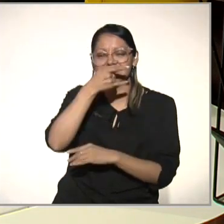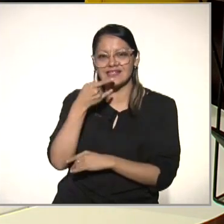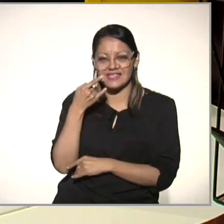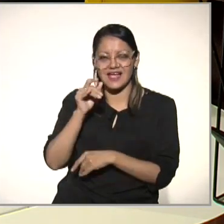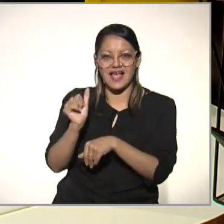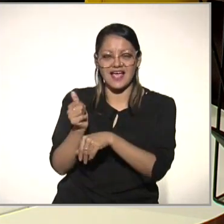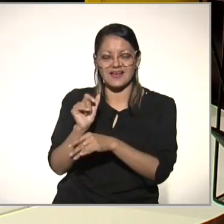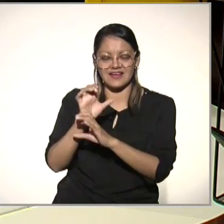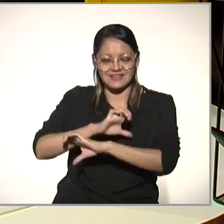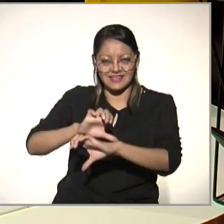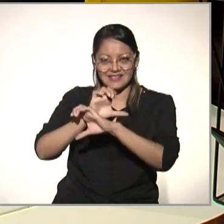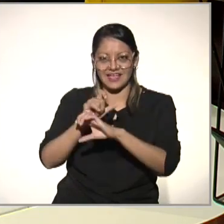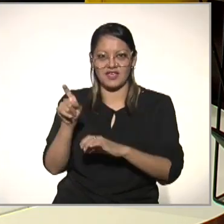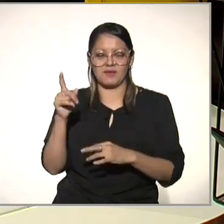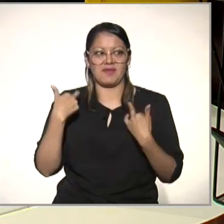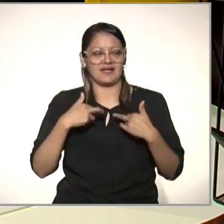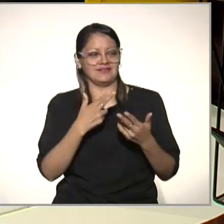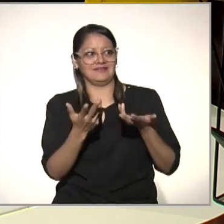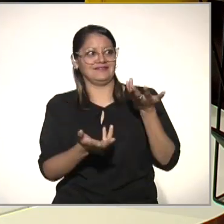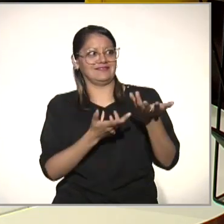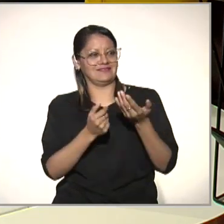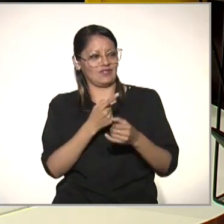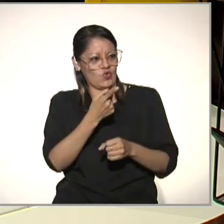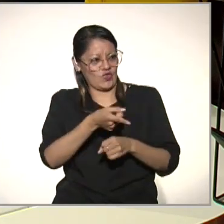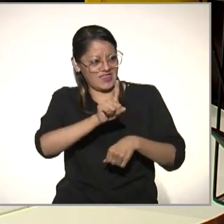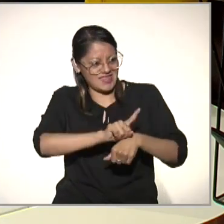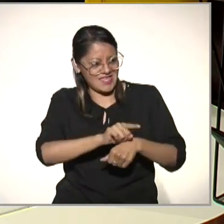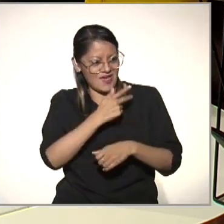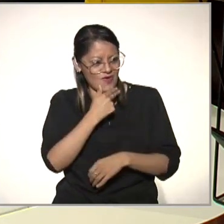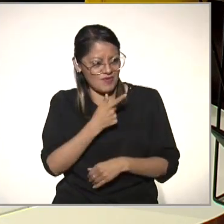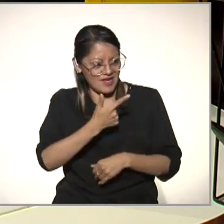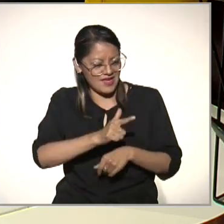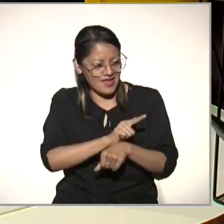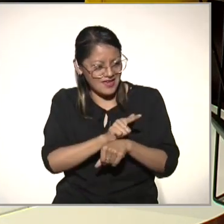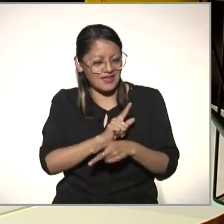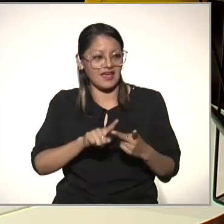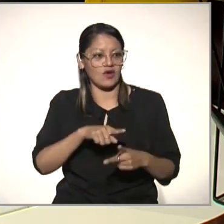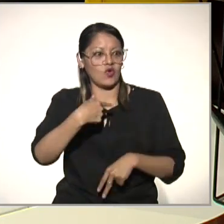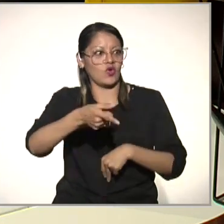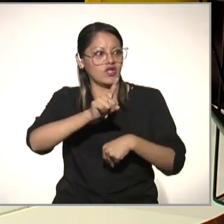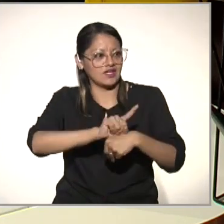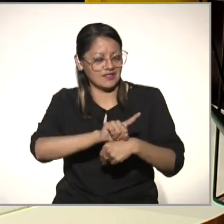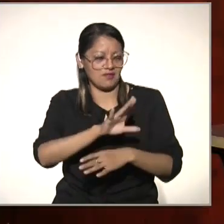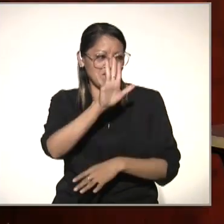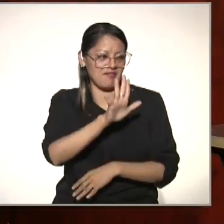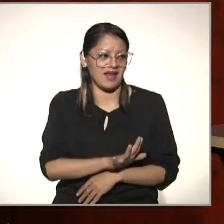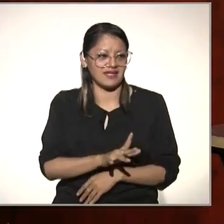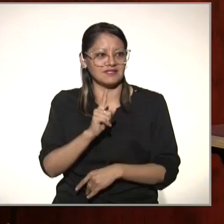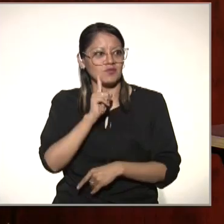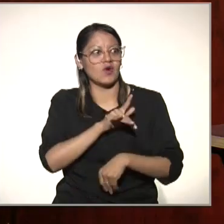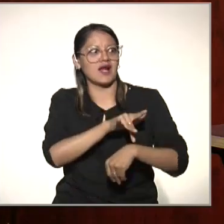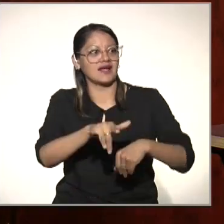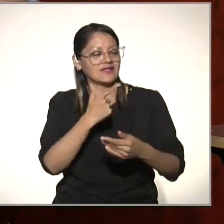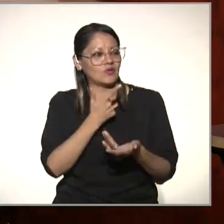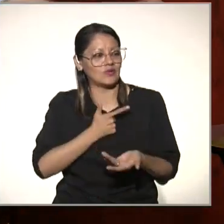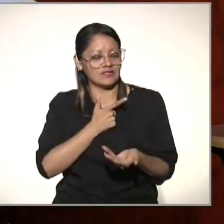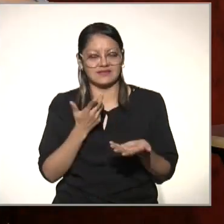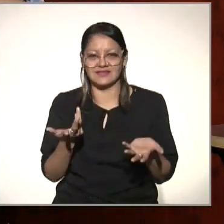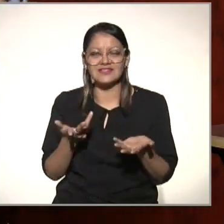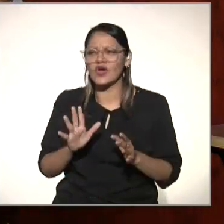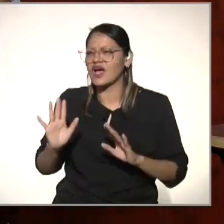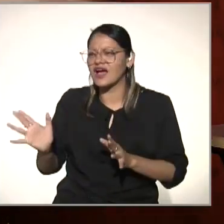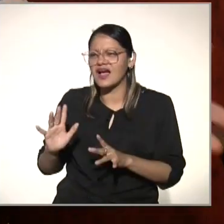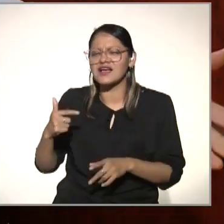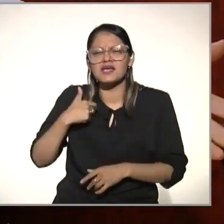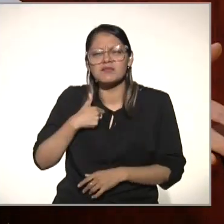sea, un día era homosexual y otro día ya era un pervertido. Entonces, para mí es dar el espacio para que él dijera en ese momento, yo amo a